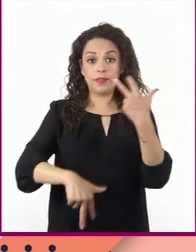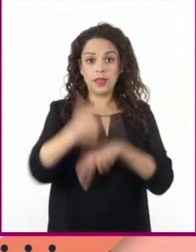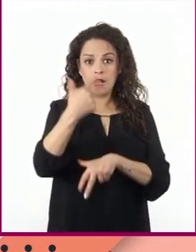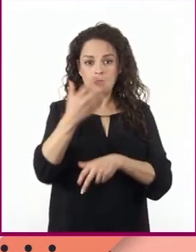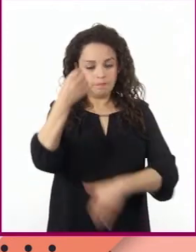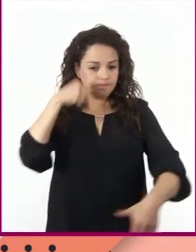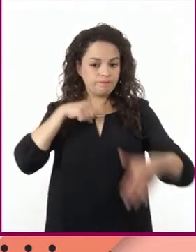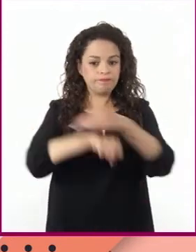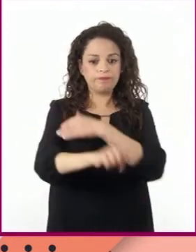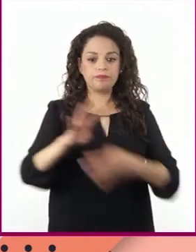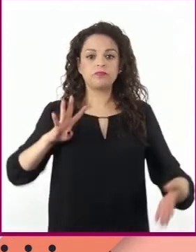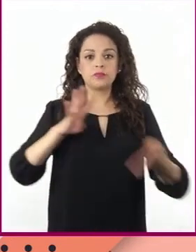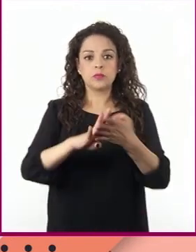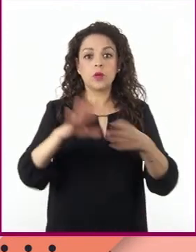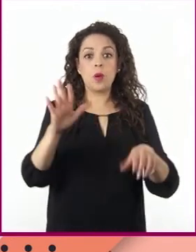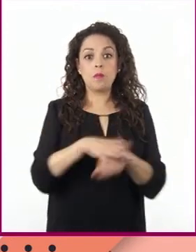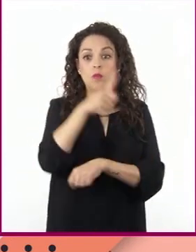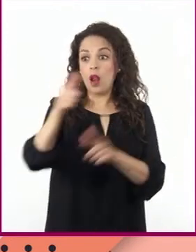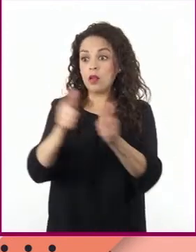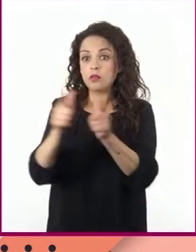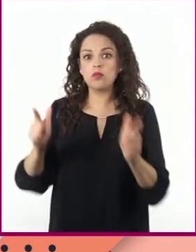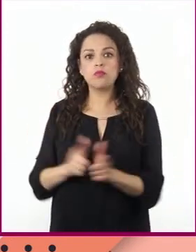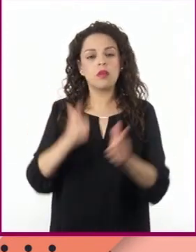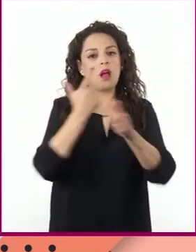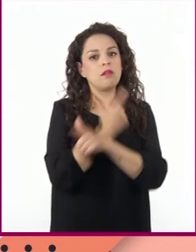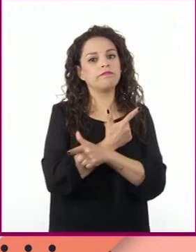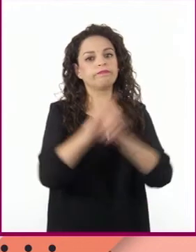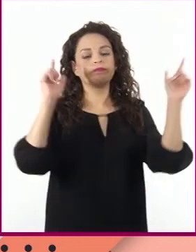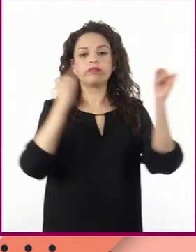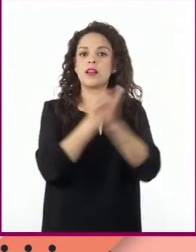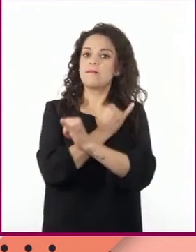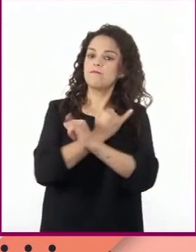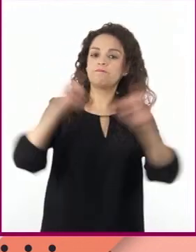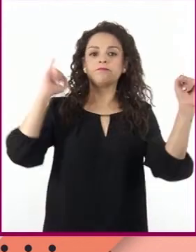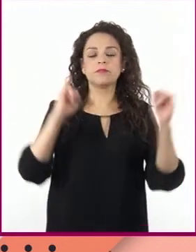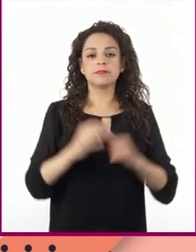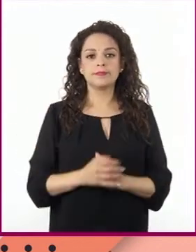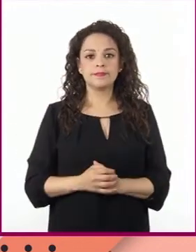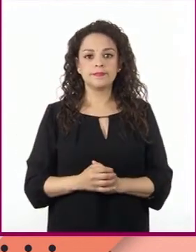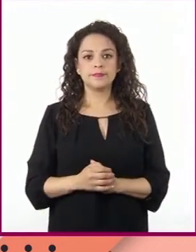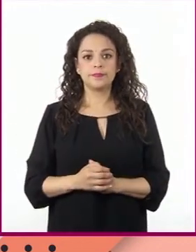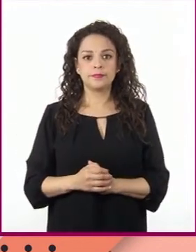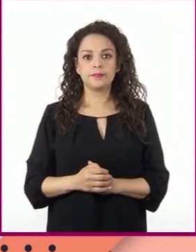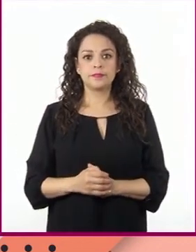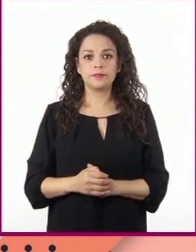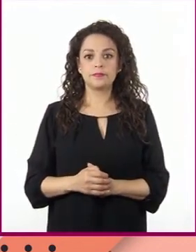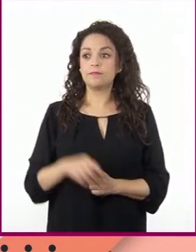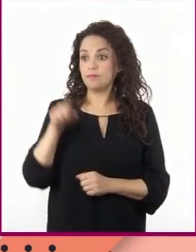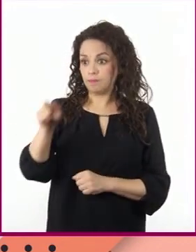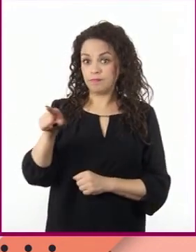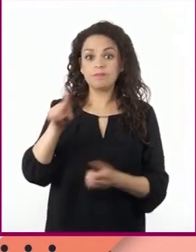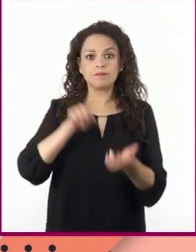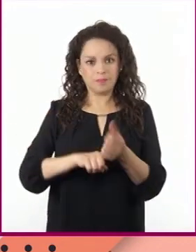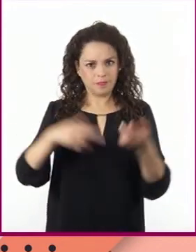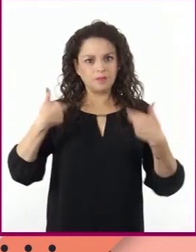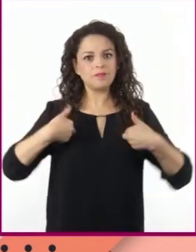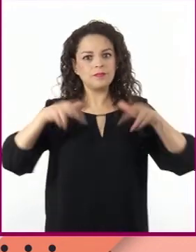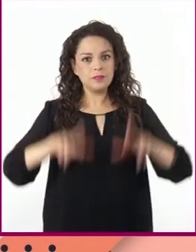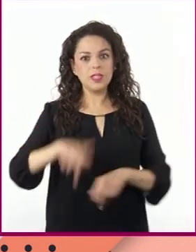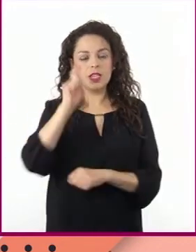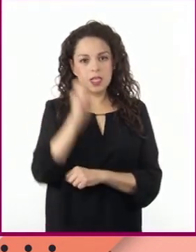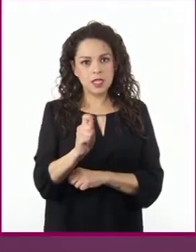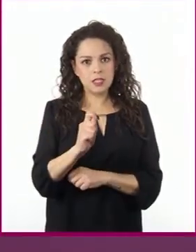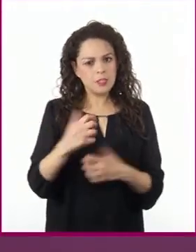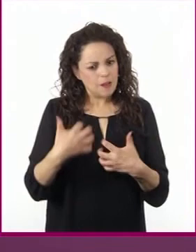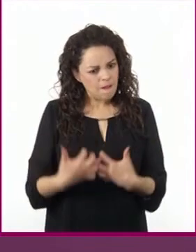saberse que era parte del Grupo Libertador Independentista. Representa el coraje y la dignidad de la